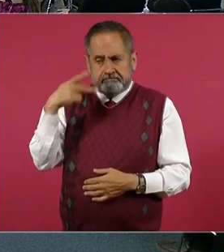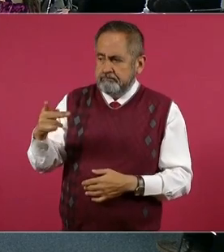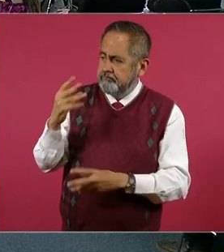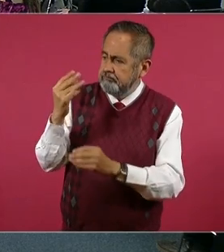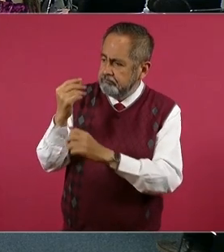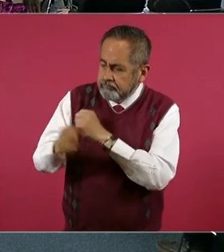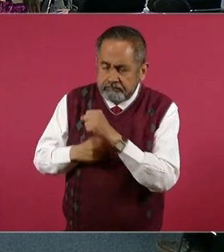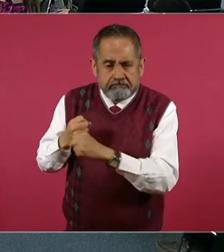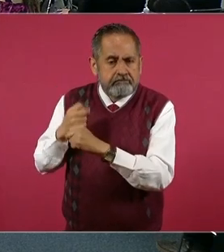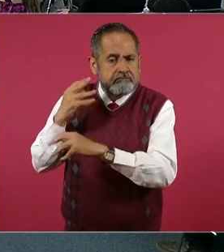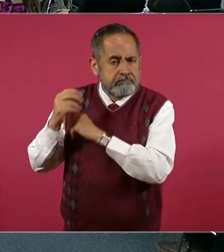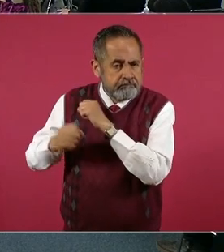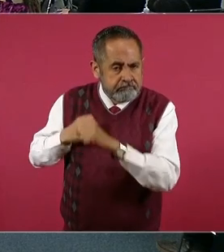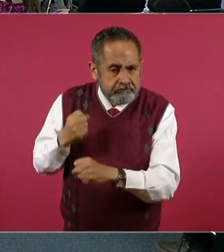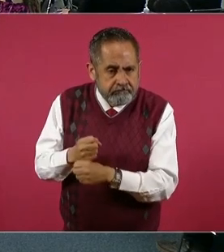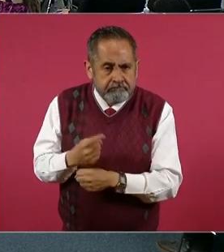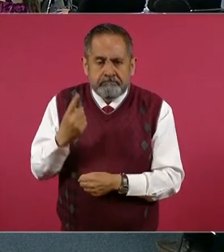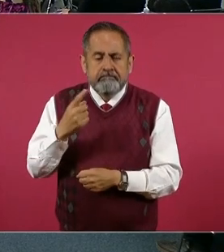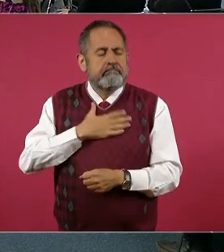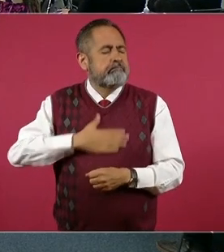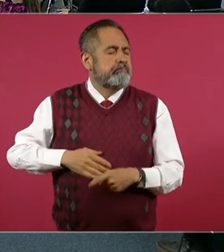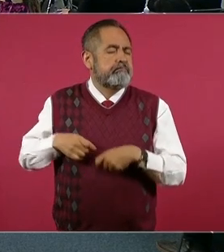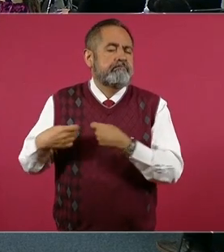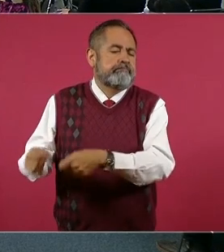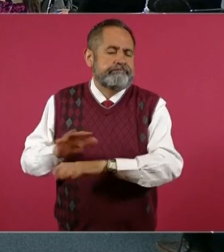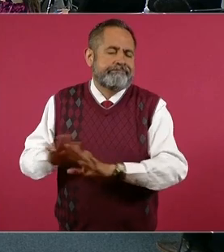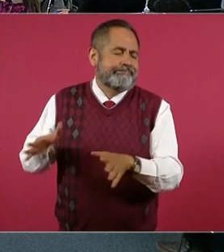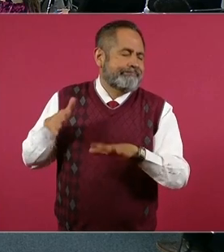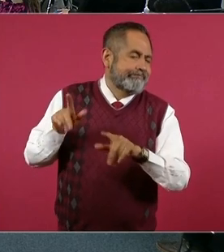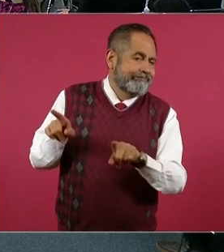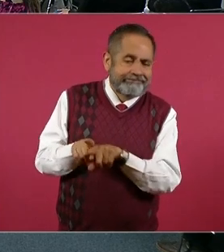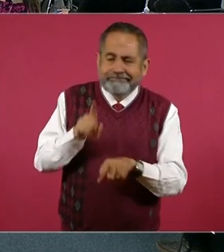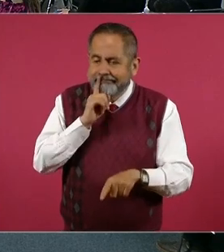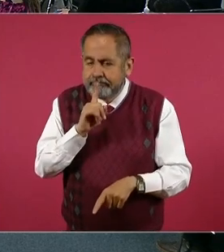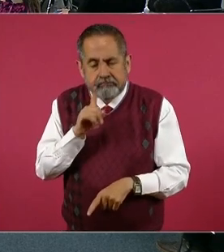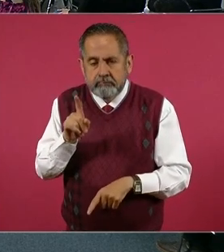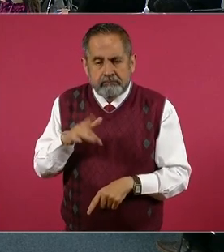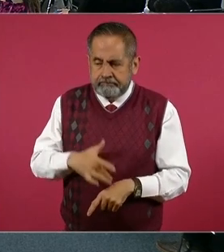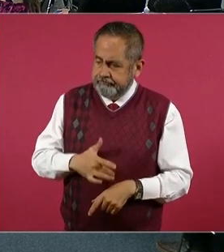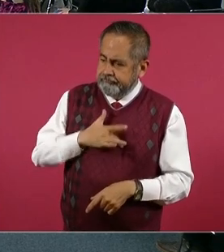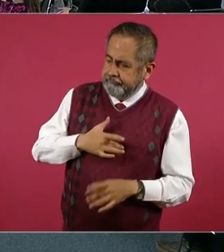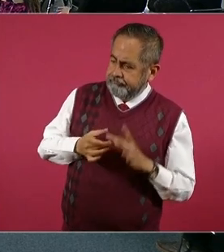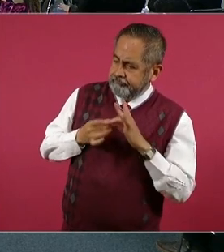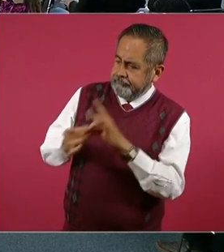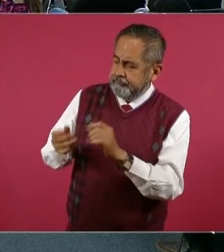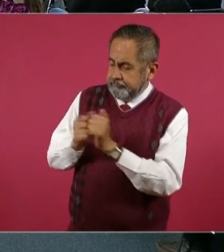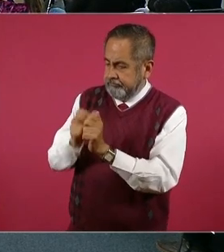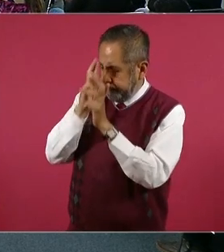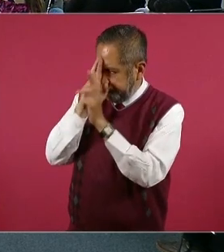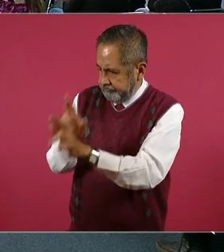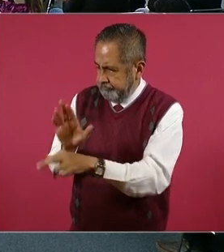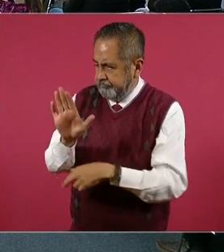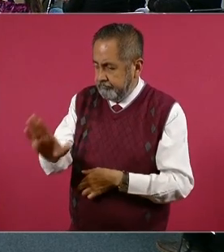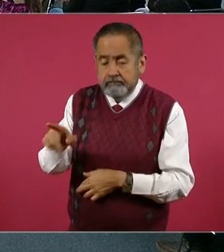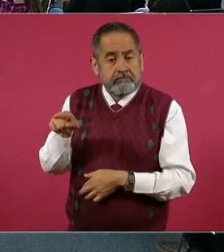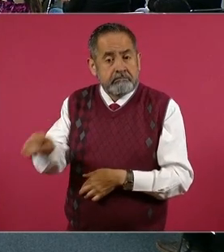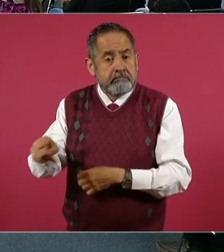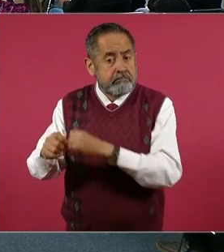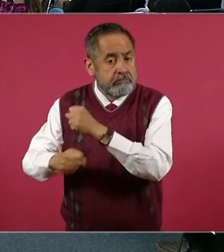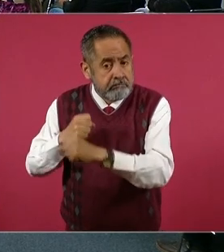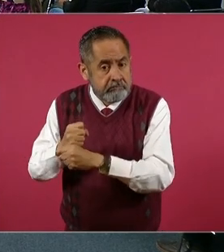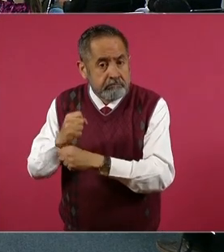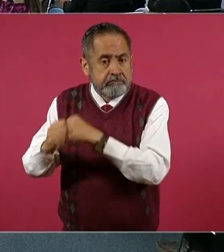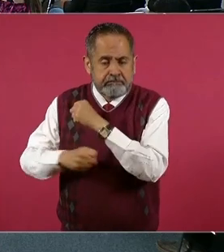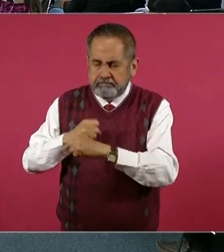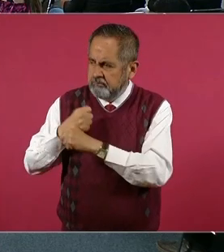años de antigüedad no son solo un acto de justicia laboral, sino un acto de humanidad y respeto hacia quienes han mostrado una